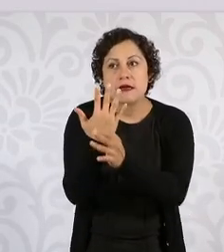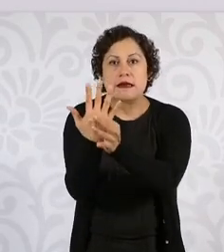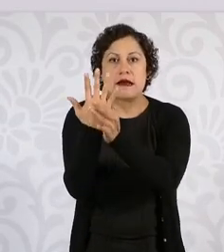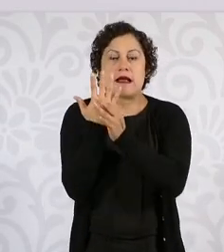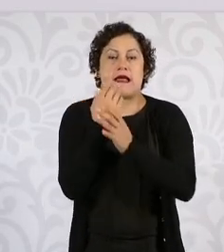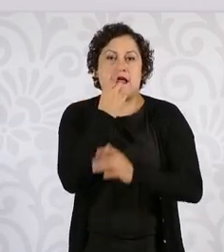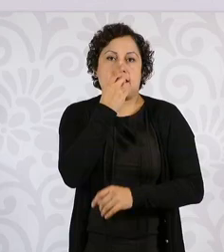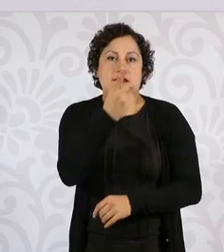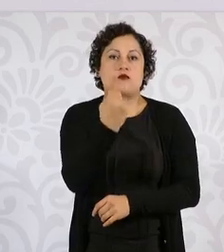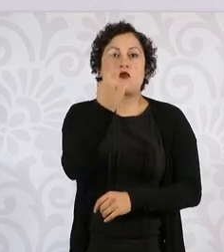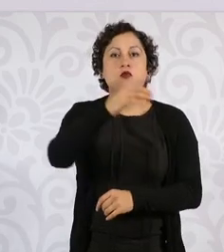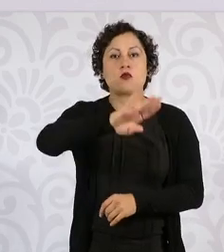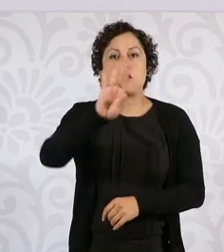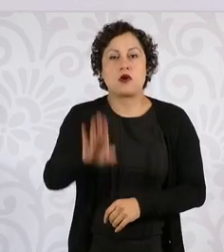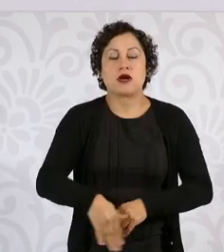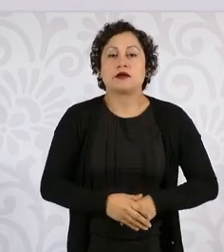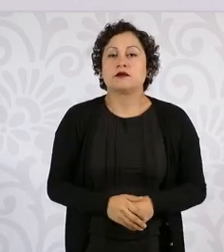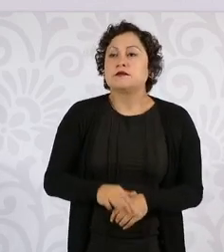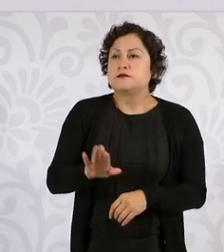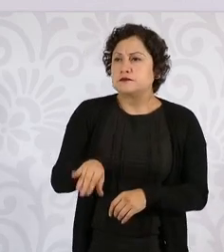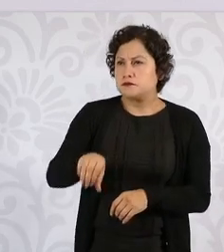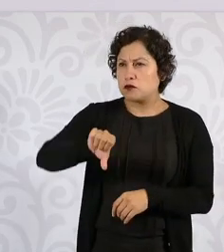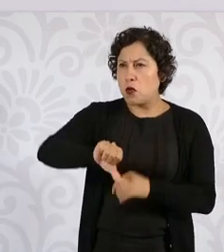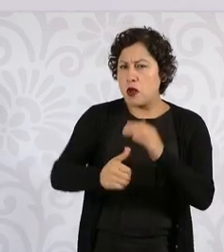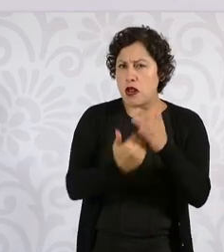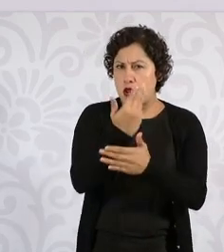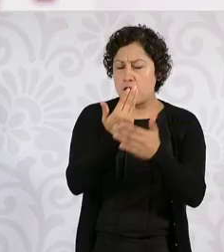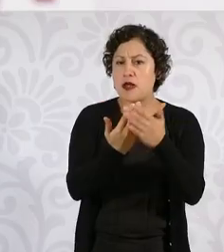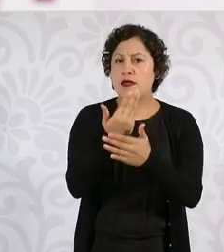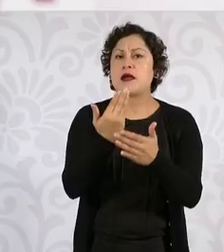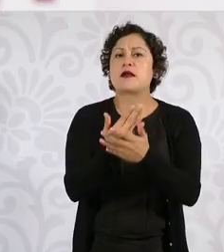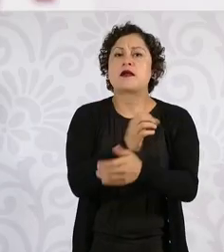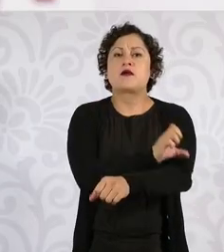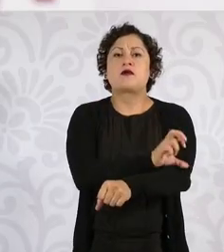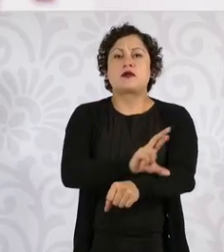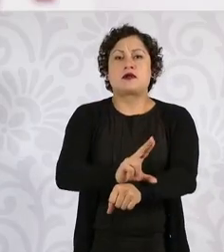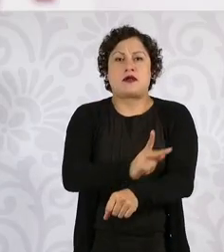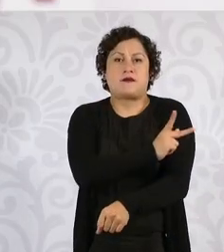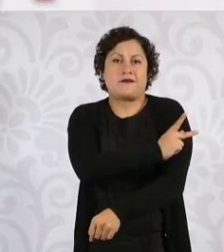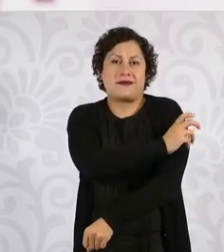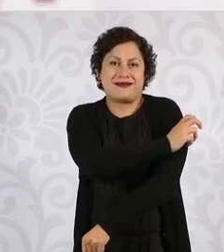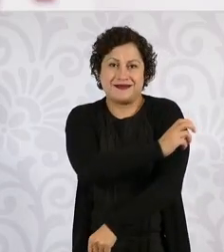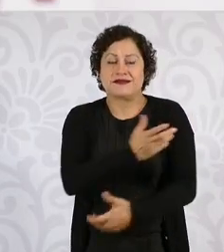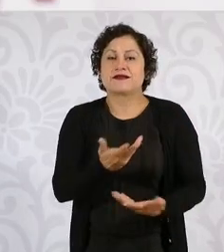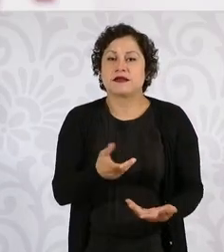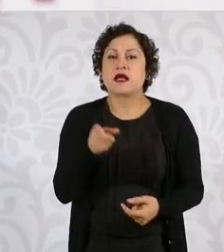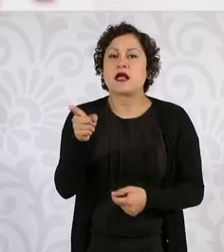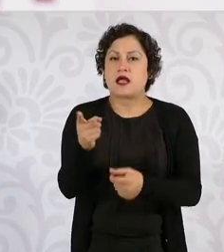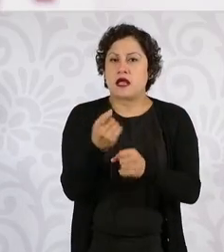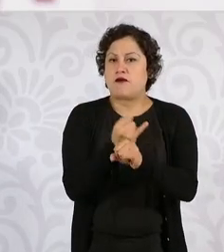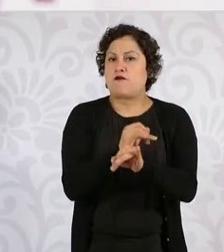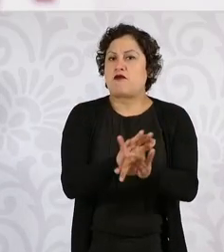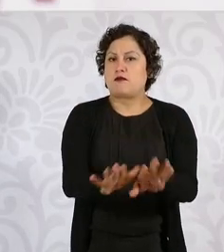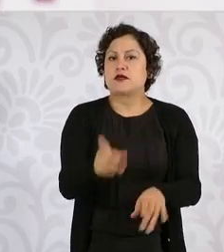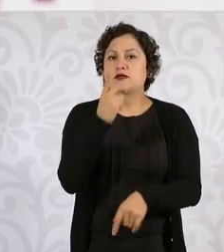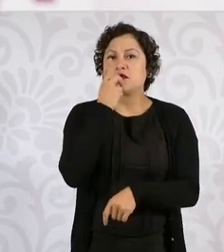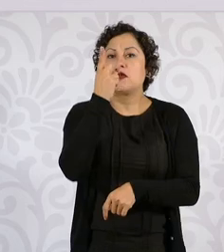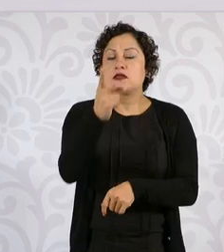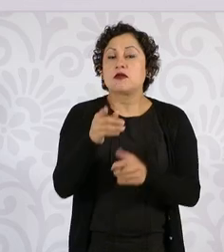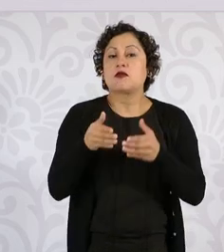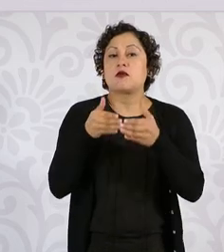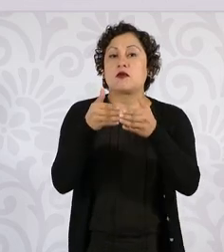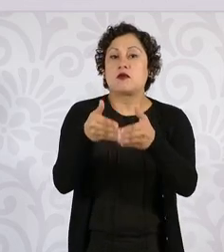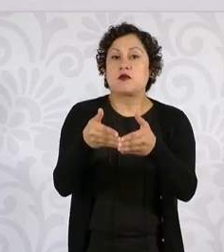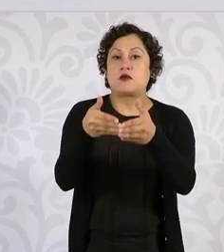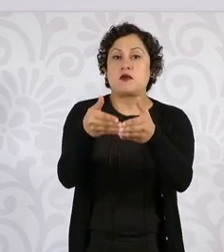En la mañana informó la Coordinadora de Protección Civil, hay algunas embarcaciones que se están buscando.